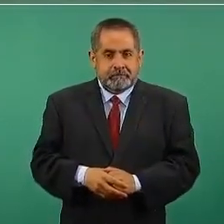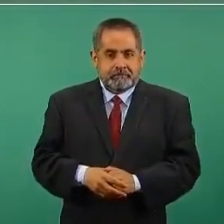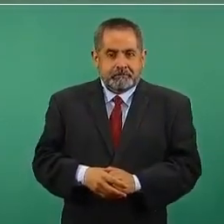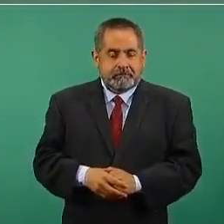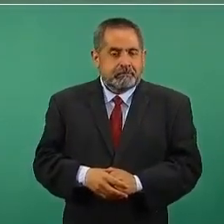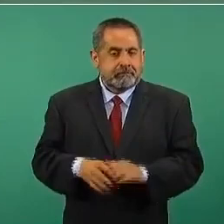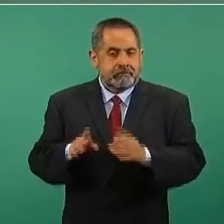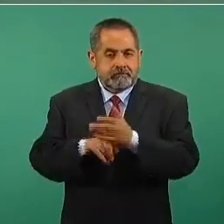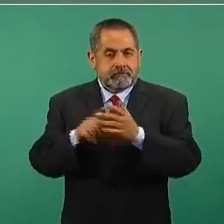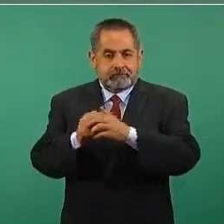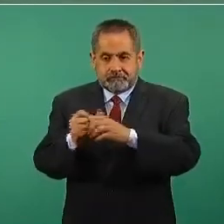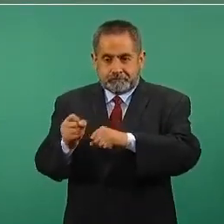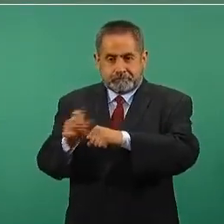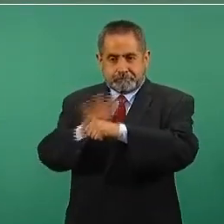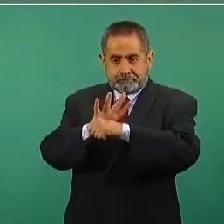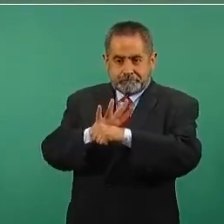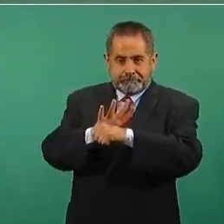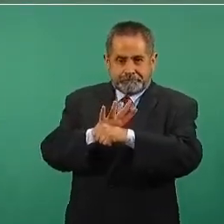con la pandemia